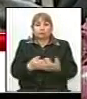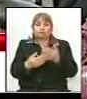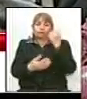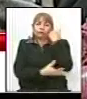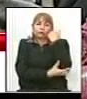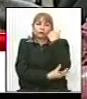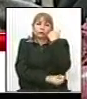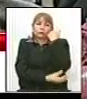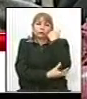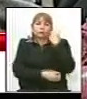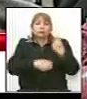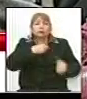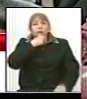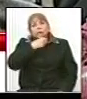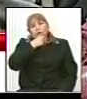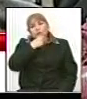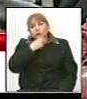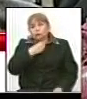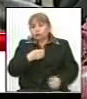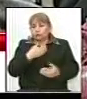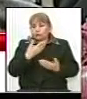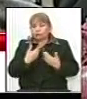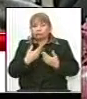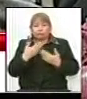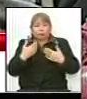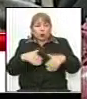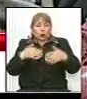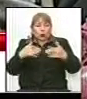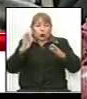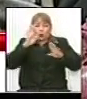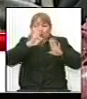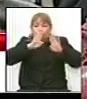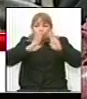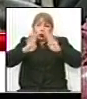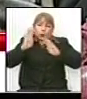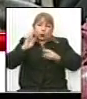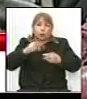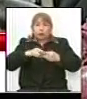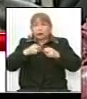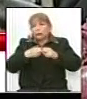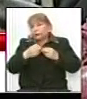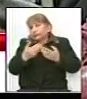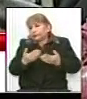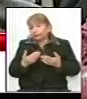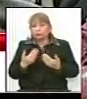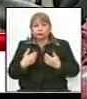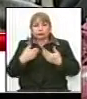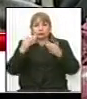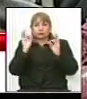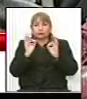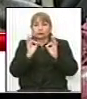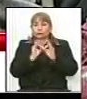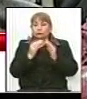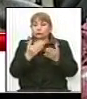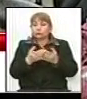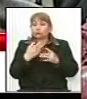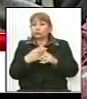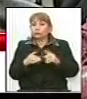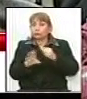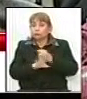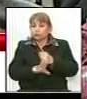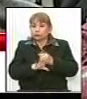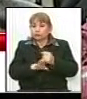en la población adulta mayor es también algo preocupante. Si bien es cierto, no hay una estadística con este dato preciso, pero